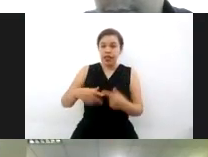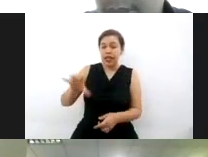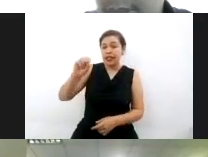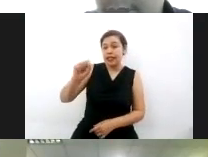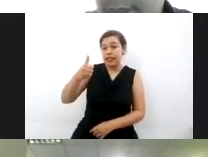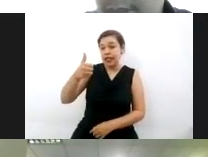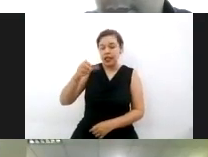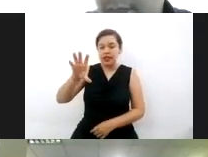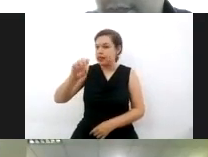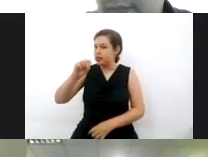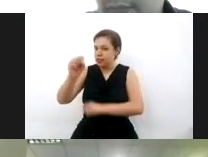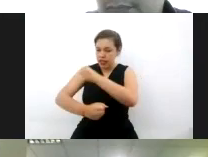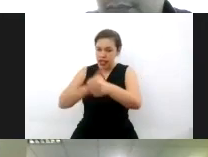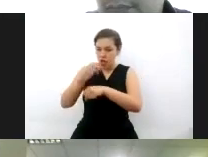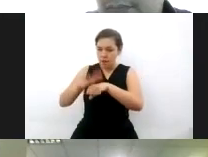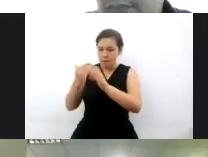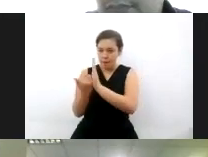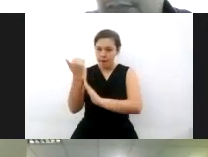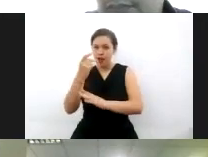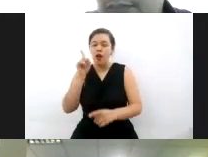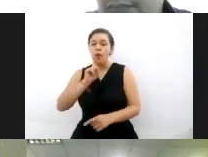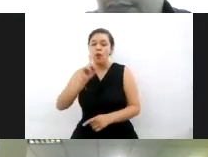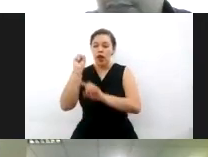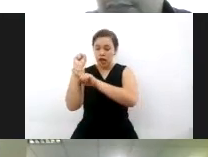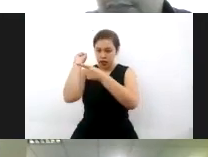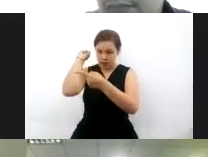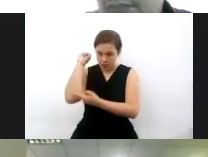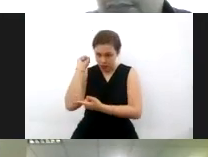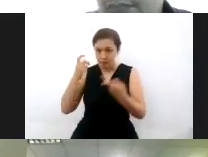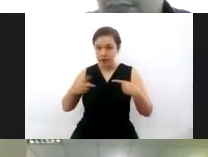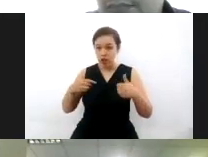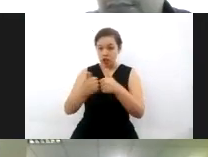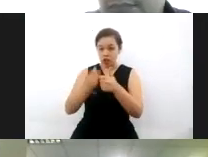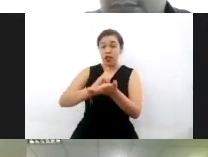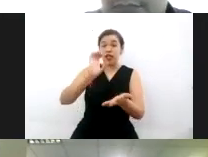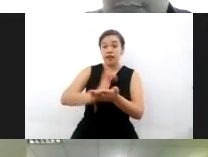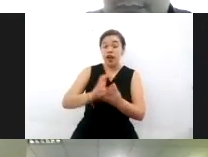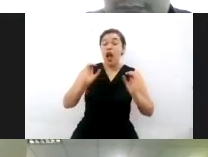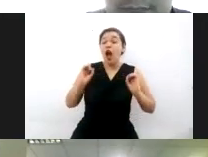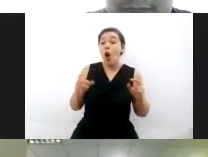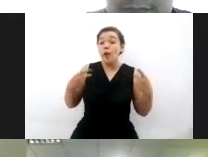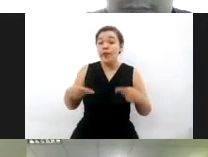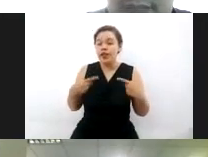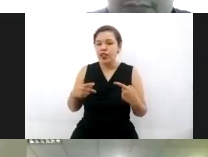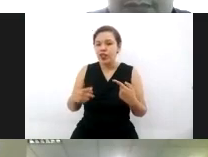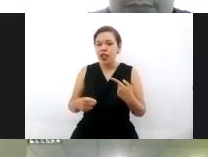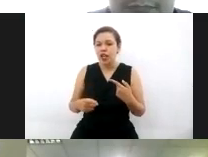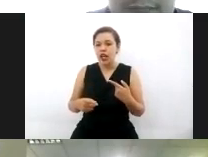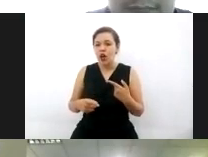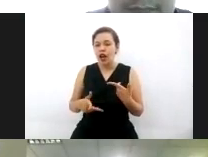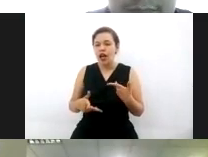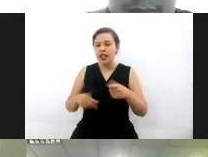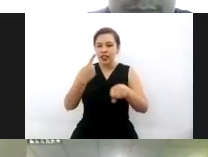años, mujeres embarazadas, personas con alguna discapacidad o personas que padezcan enfermedades crónicas con